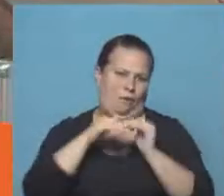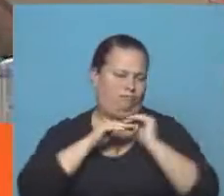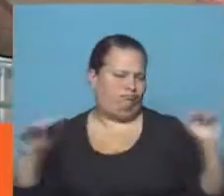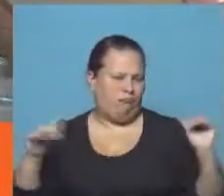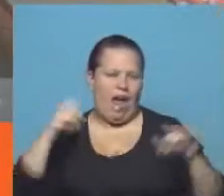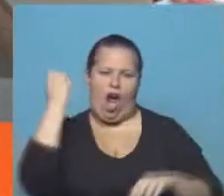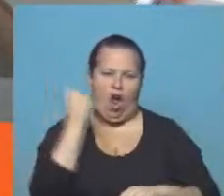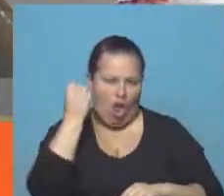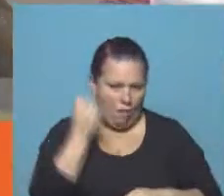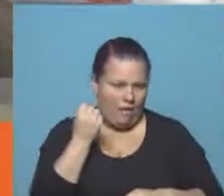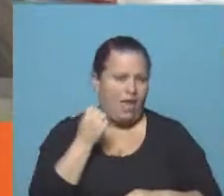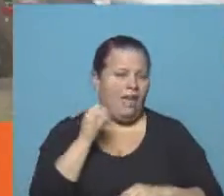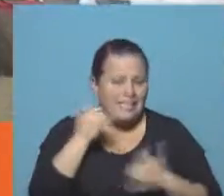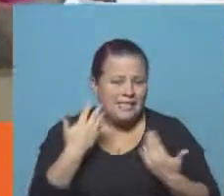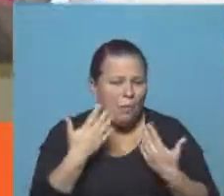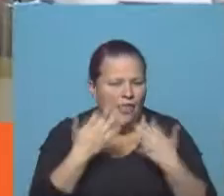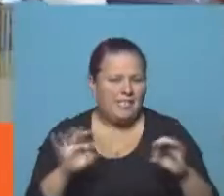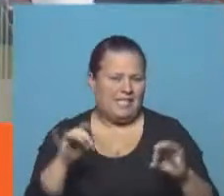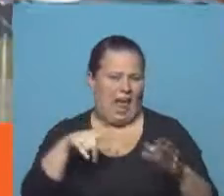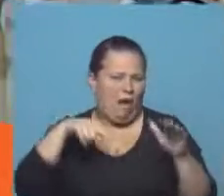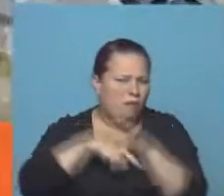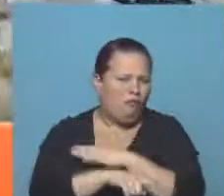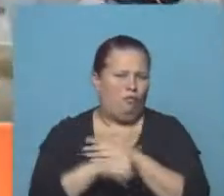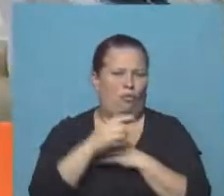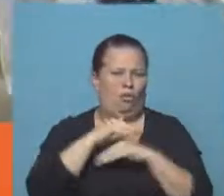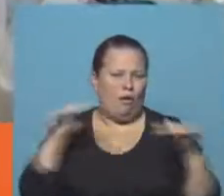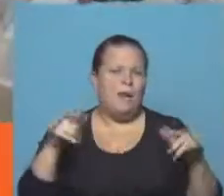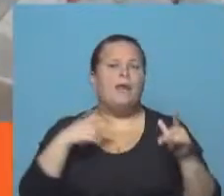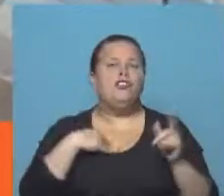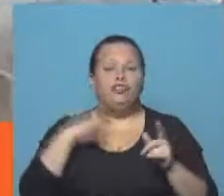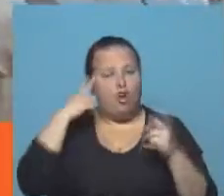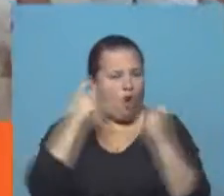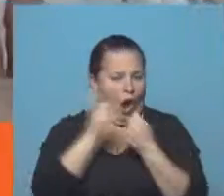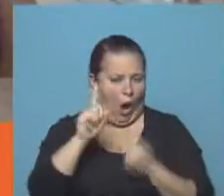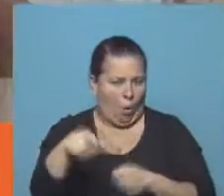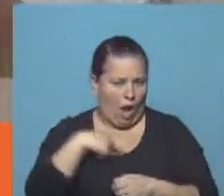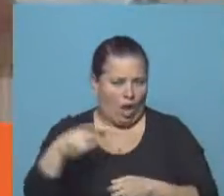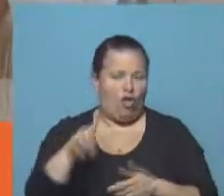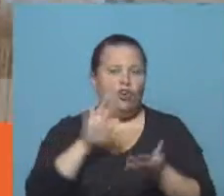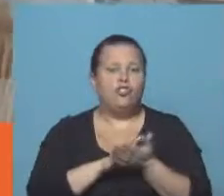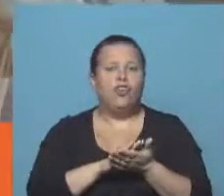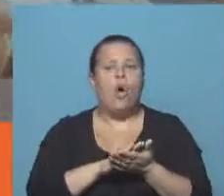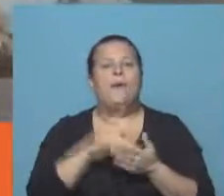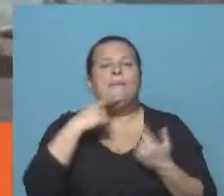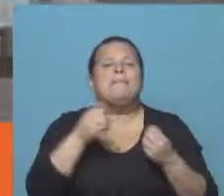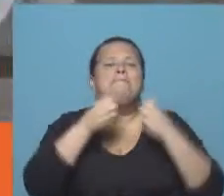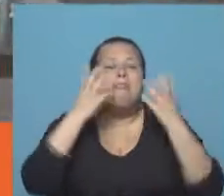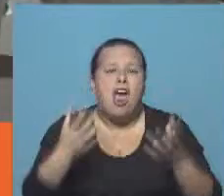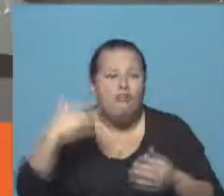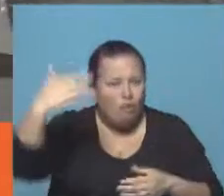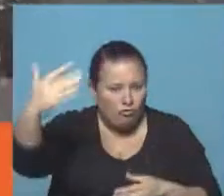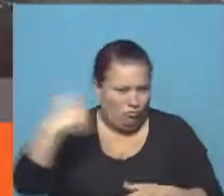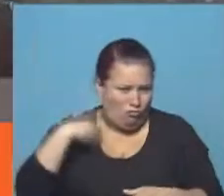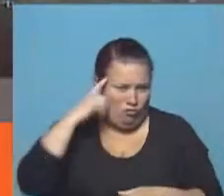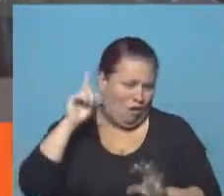recesión de la economía. Era evitable profundizar de esa manera la recesión y yo no comparto la idea de que vea una mejora en la